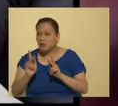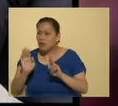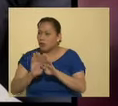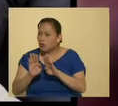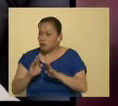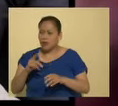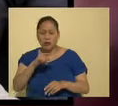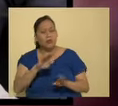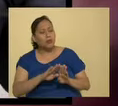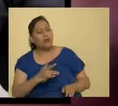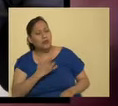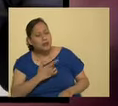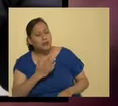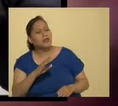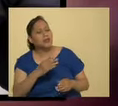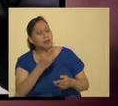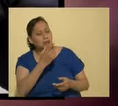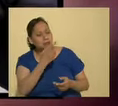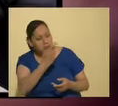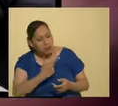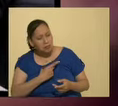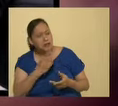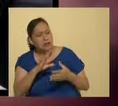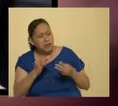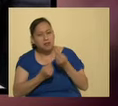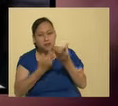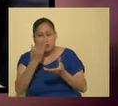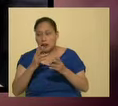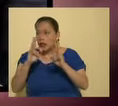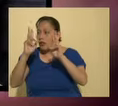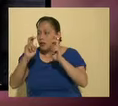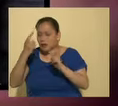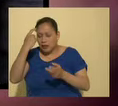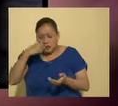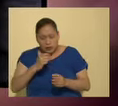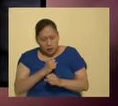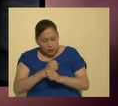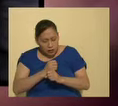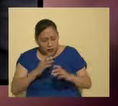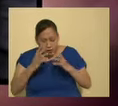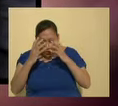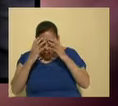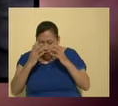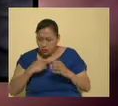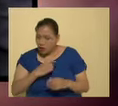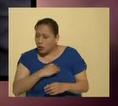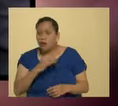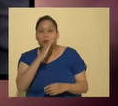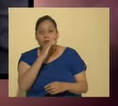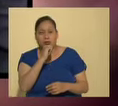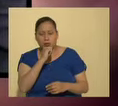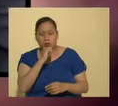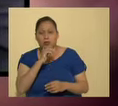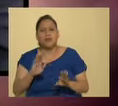estas emociones y sensaciones que nos atacan cuando tocamos la frustración de saber que no podremos ser